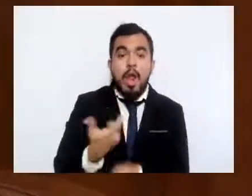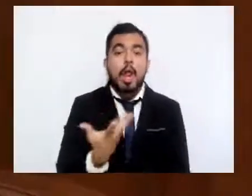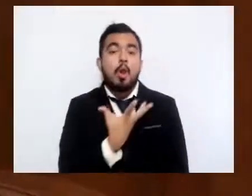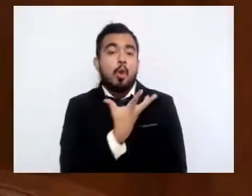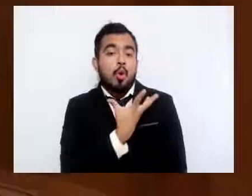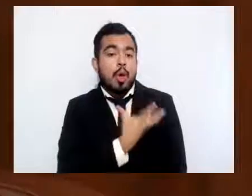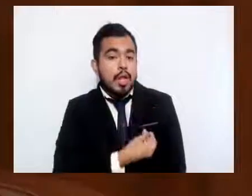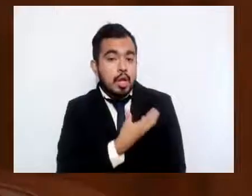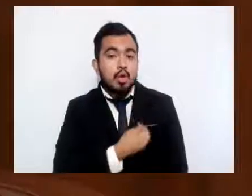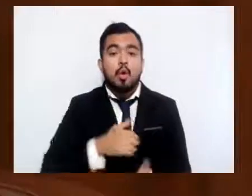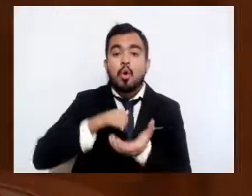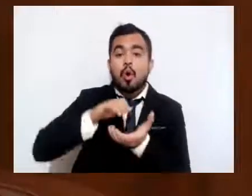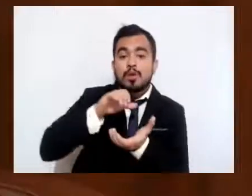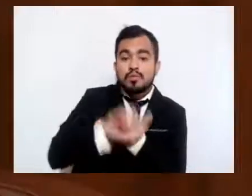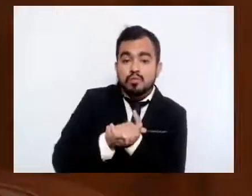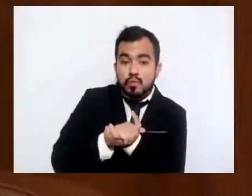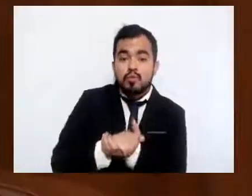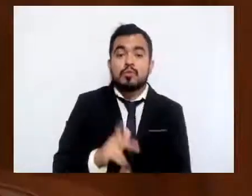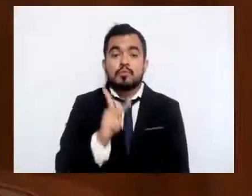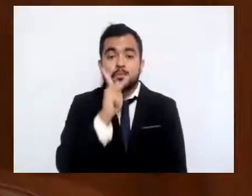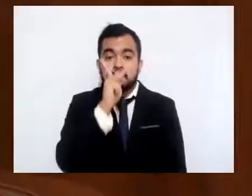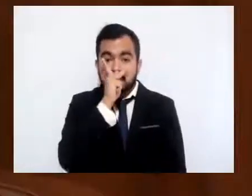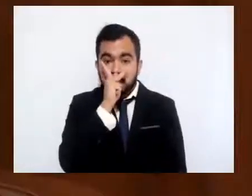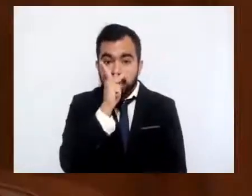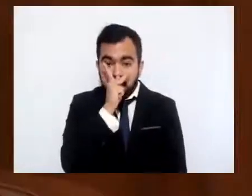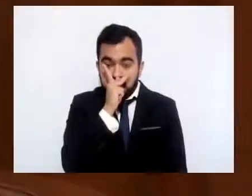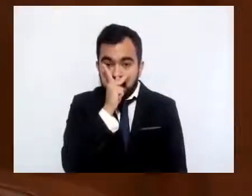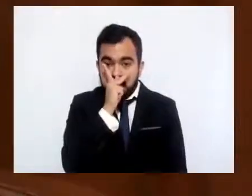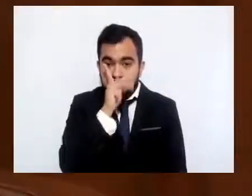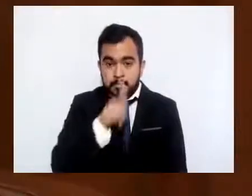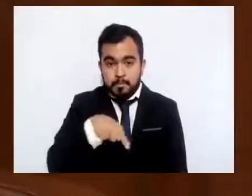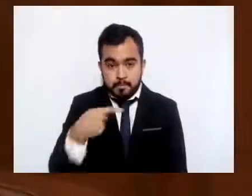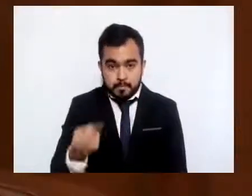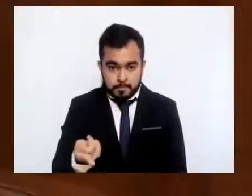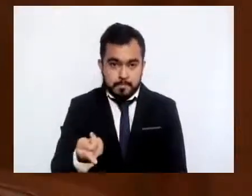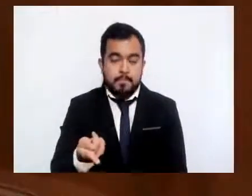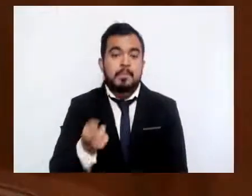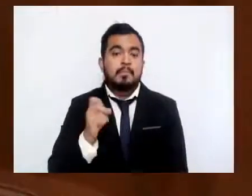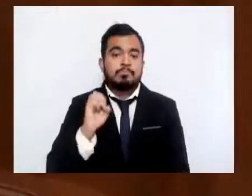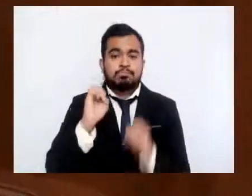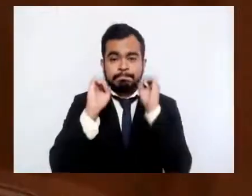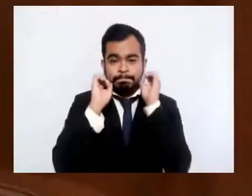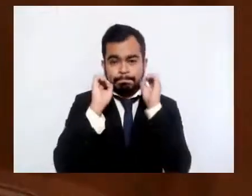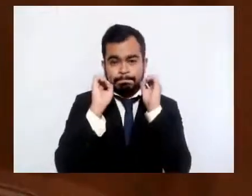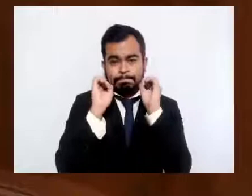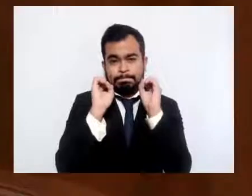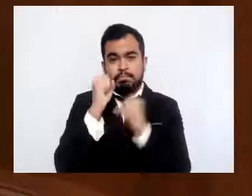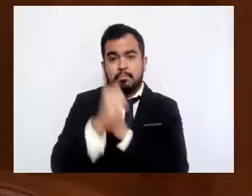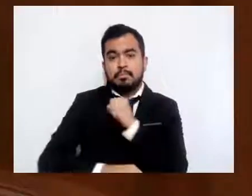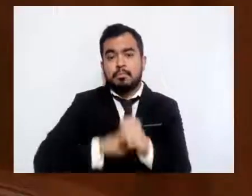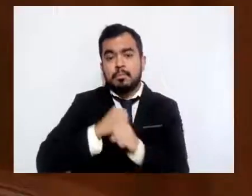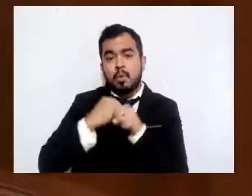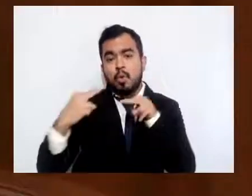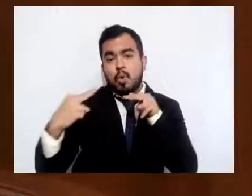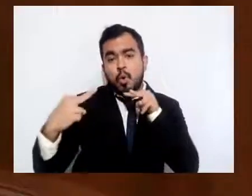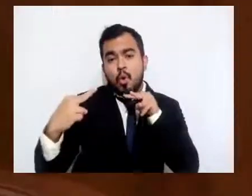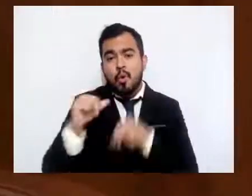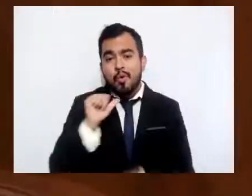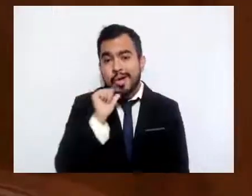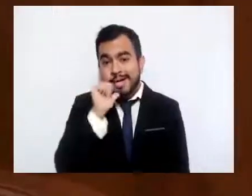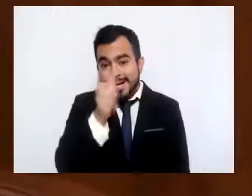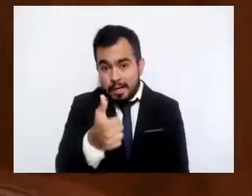padres, los cuales tienen muchos años de no poder verse, incluso desde que partieron.